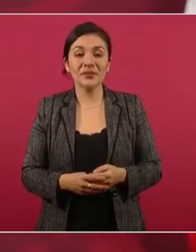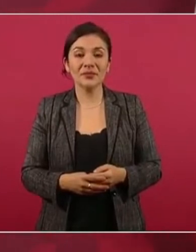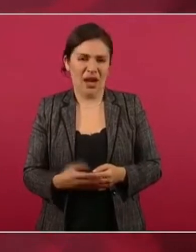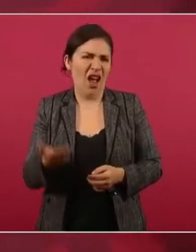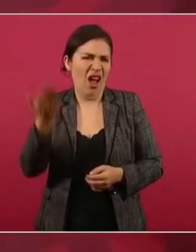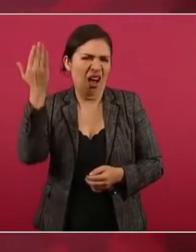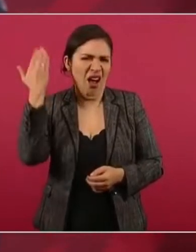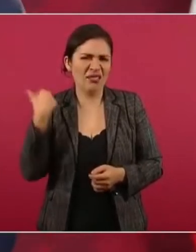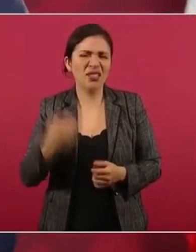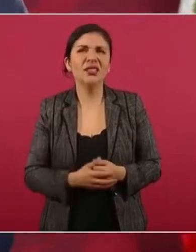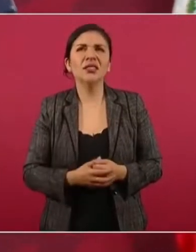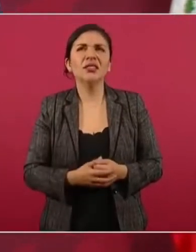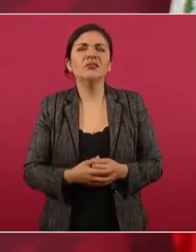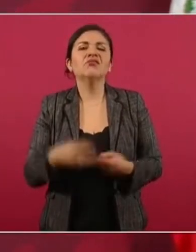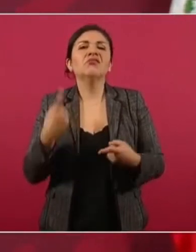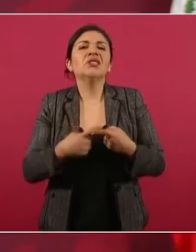autoridades